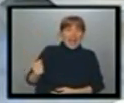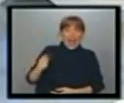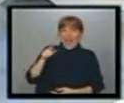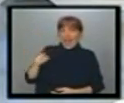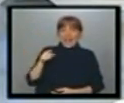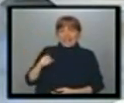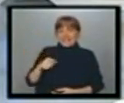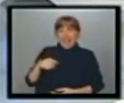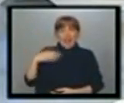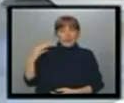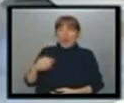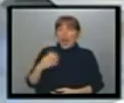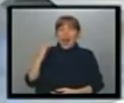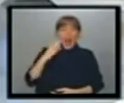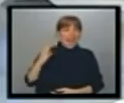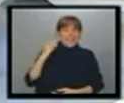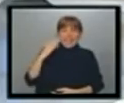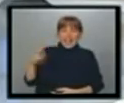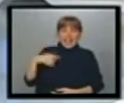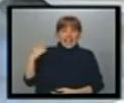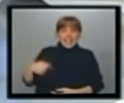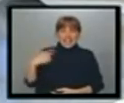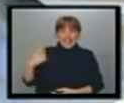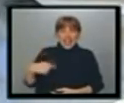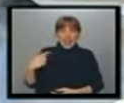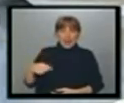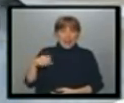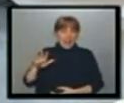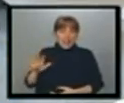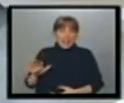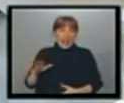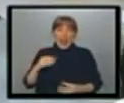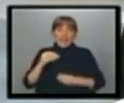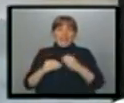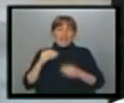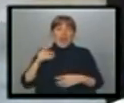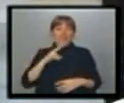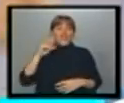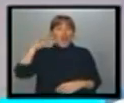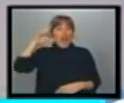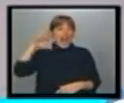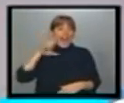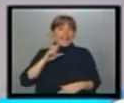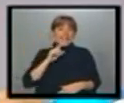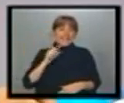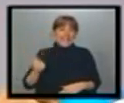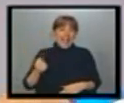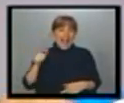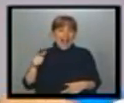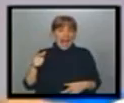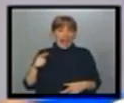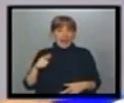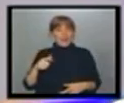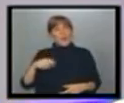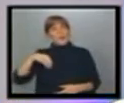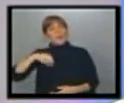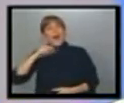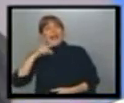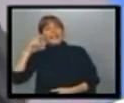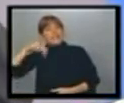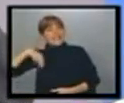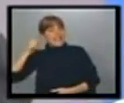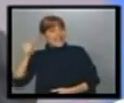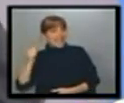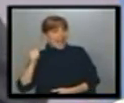las tardes, durante muchos, muchos años y sigue estando en la familia. Perfecto. Bueno, justamente lo que quiere Martina Stoessel es